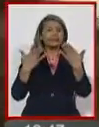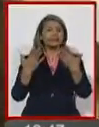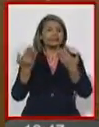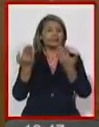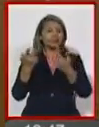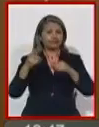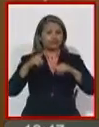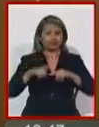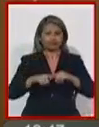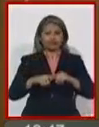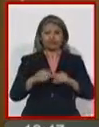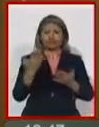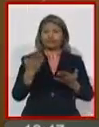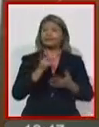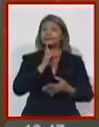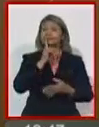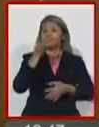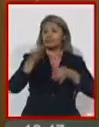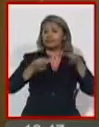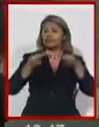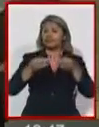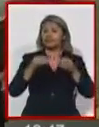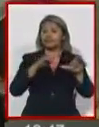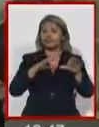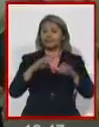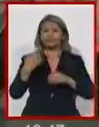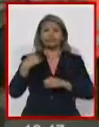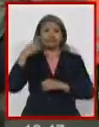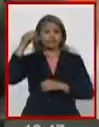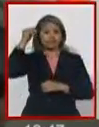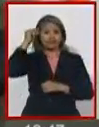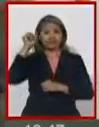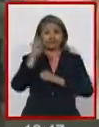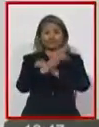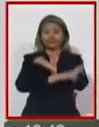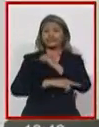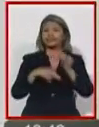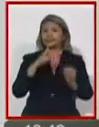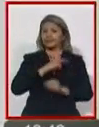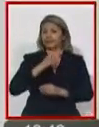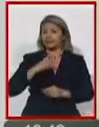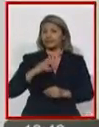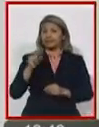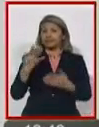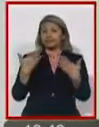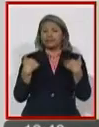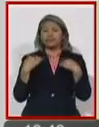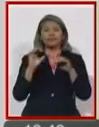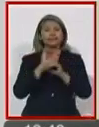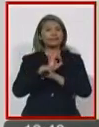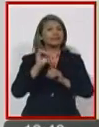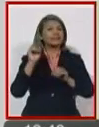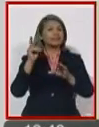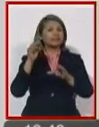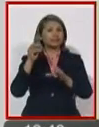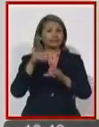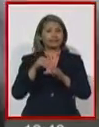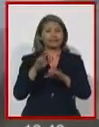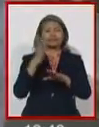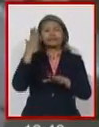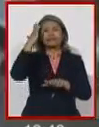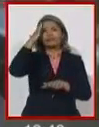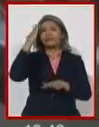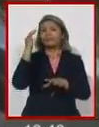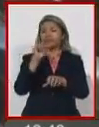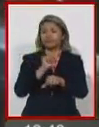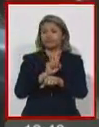algo pendiente con él y seguramente la justicia estará operando. Nosotros como gobierno nacional, como diputados, no tenemos absolutamente nada que ver con esa